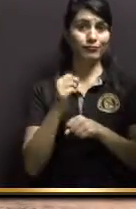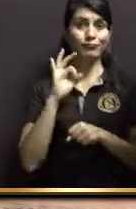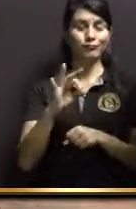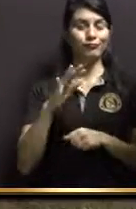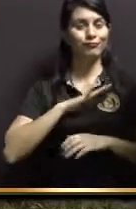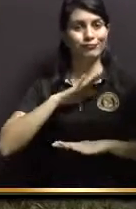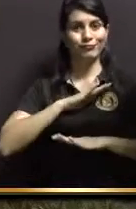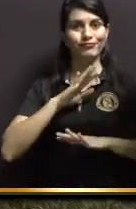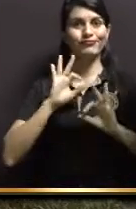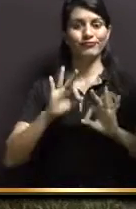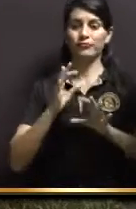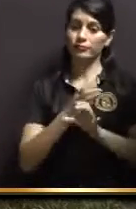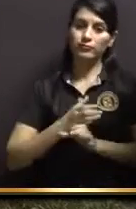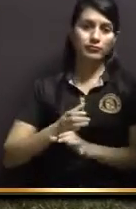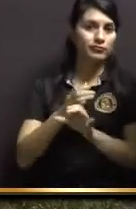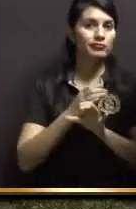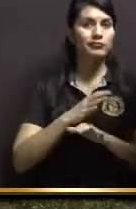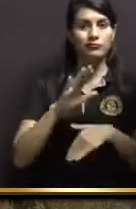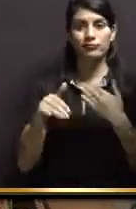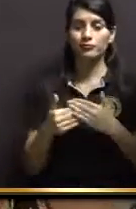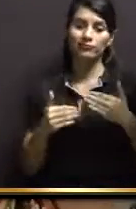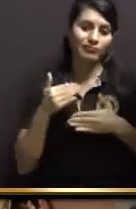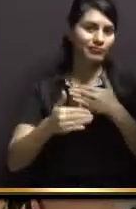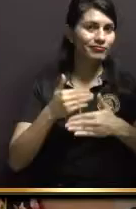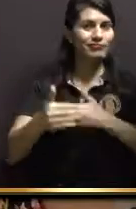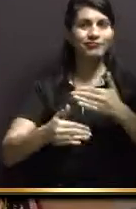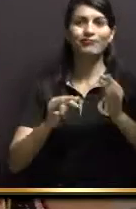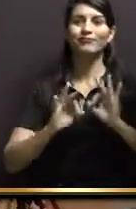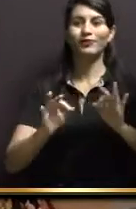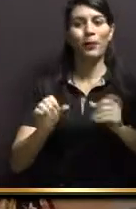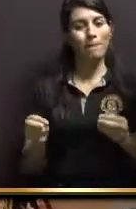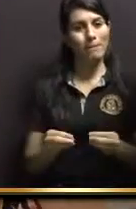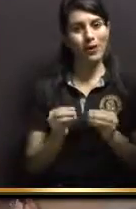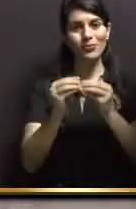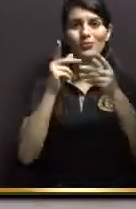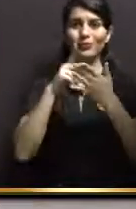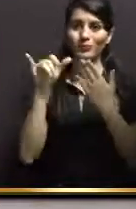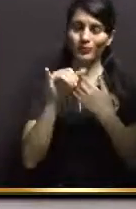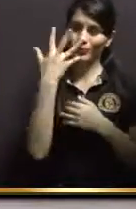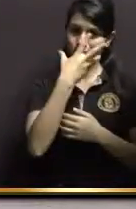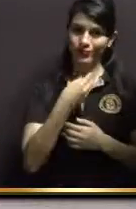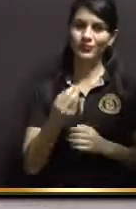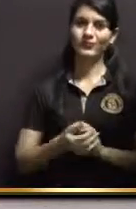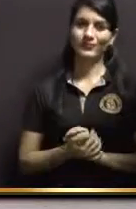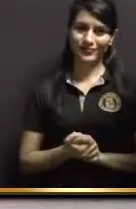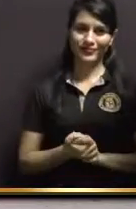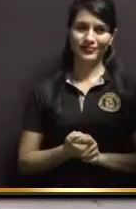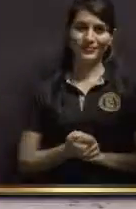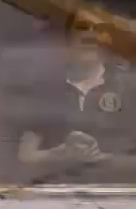bien aquí en esta comunidad muy bonita. A cuidar y a seguir para adelante, se hagan otros proyectos más bonitos.